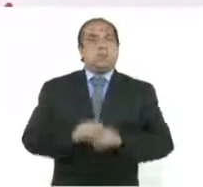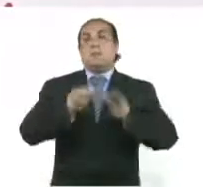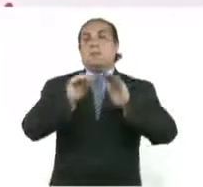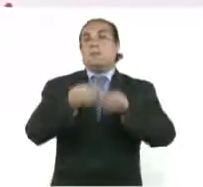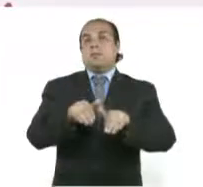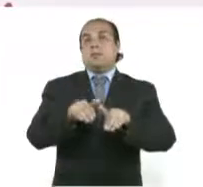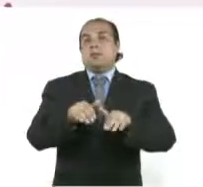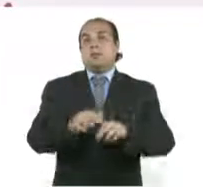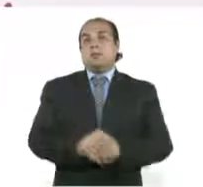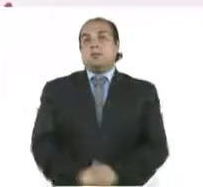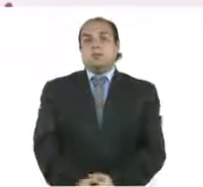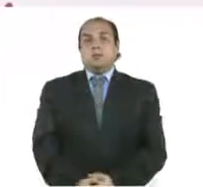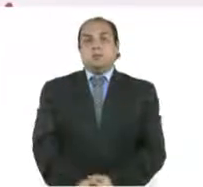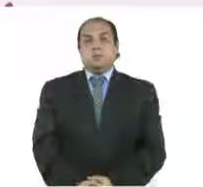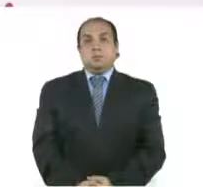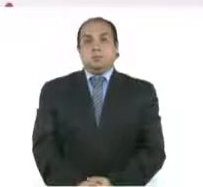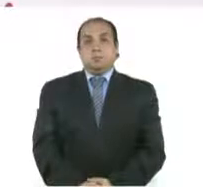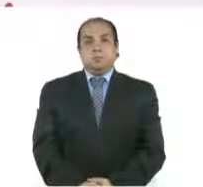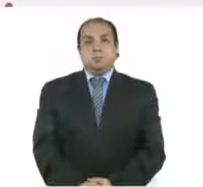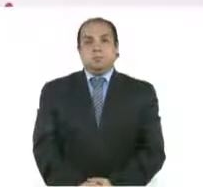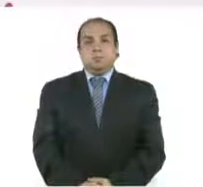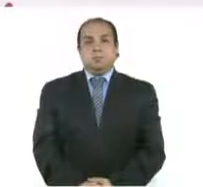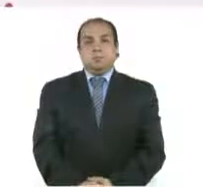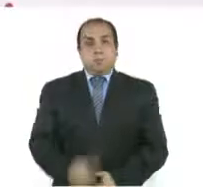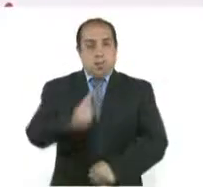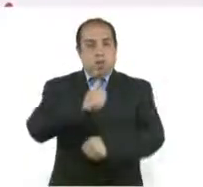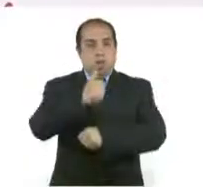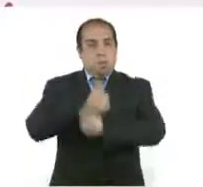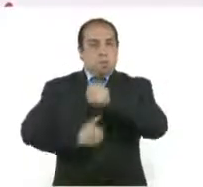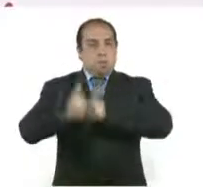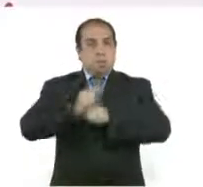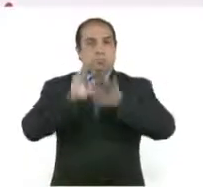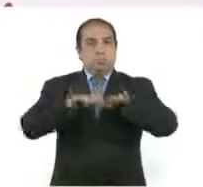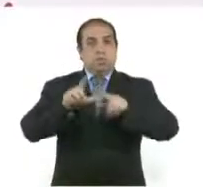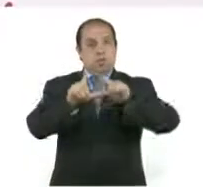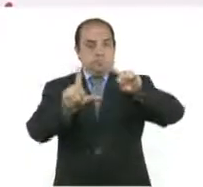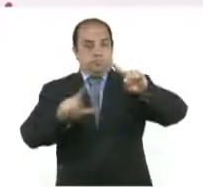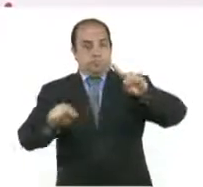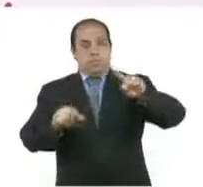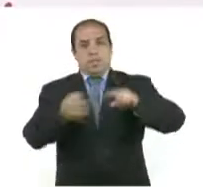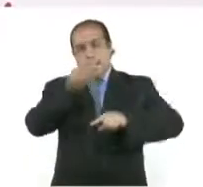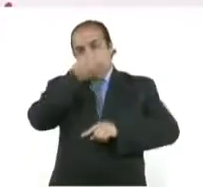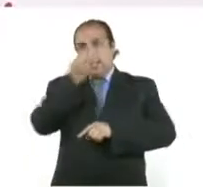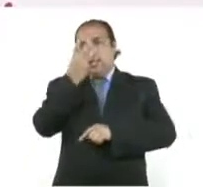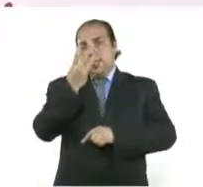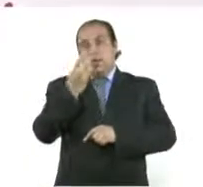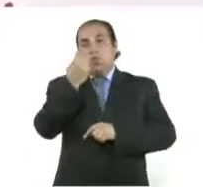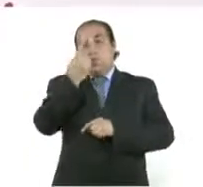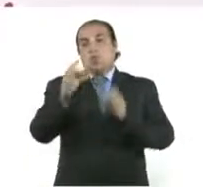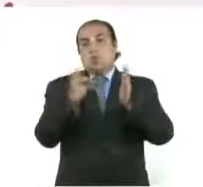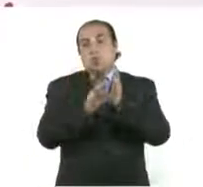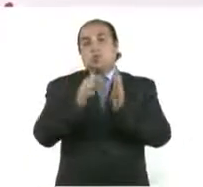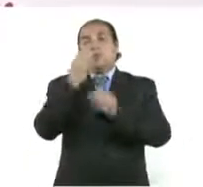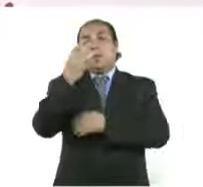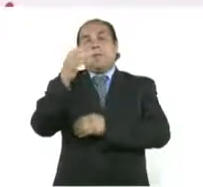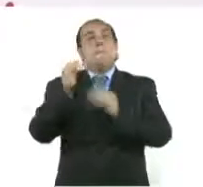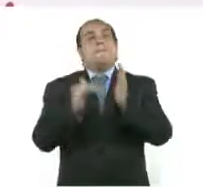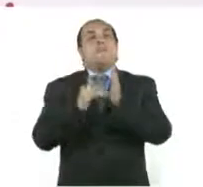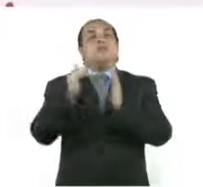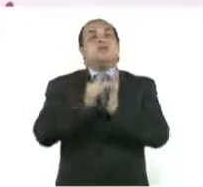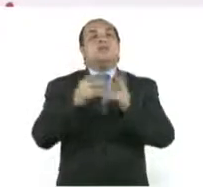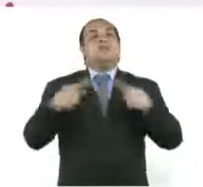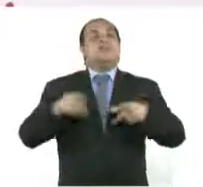registramos en todo el país a cerca de 2.3 millones de beneficiarios, consiguiendo la